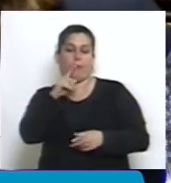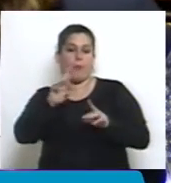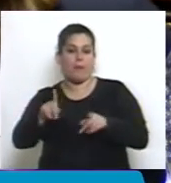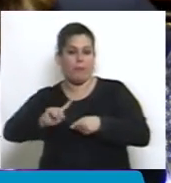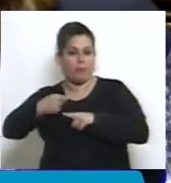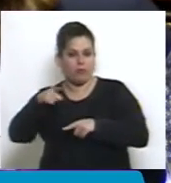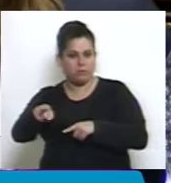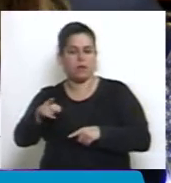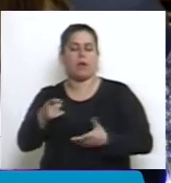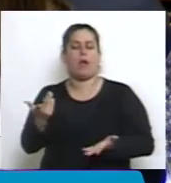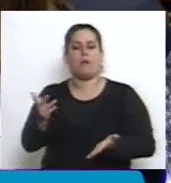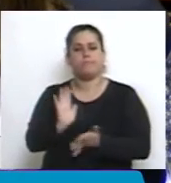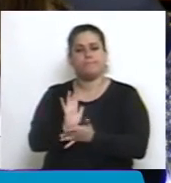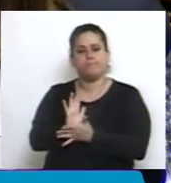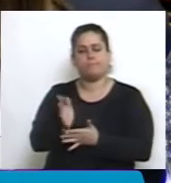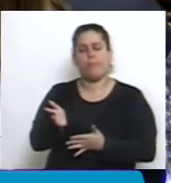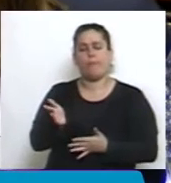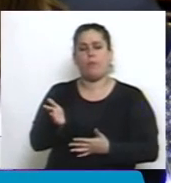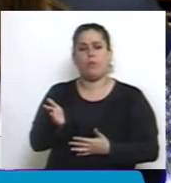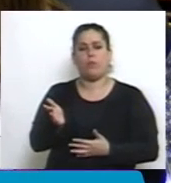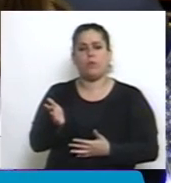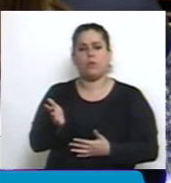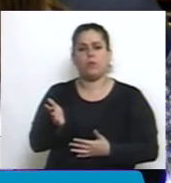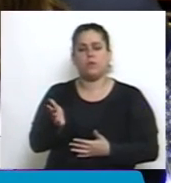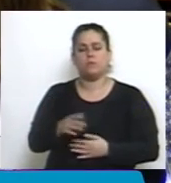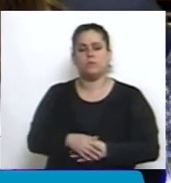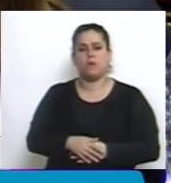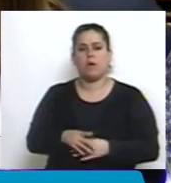se comprende que la relación